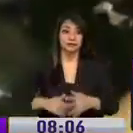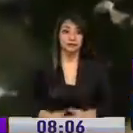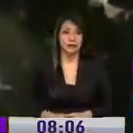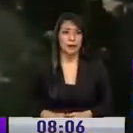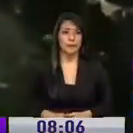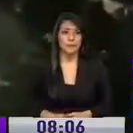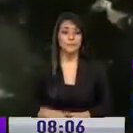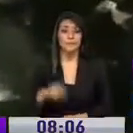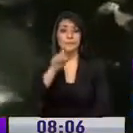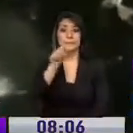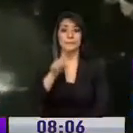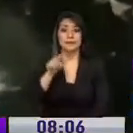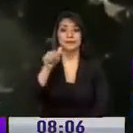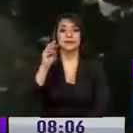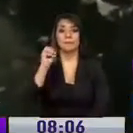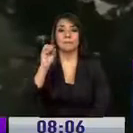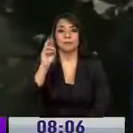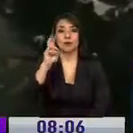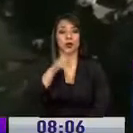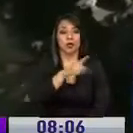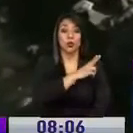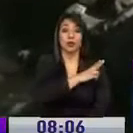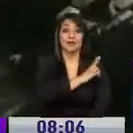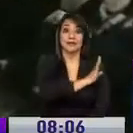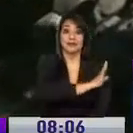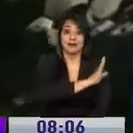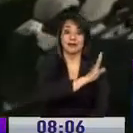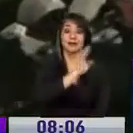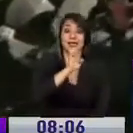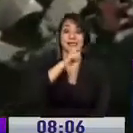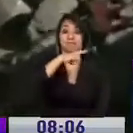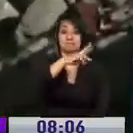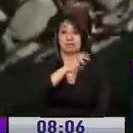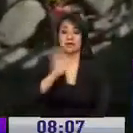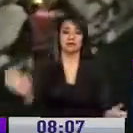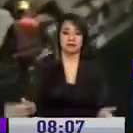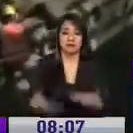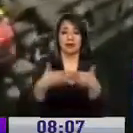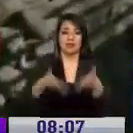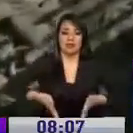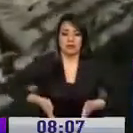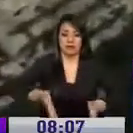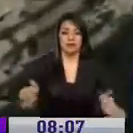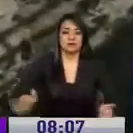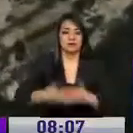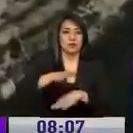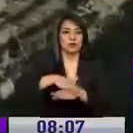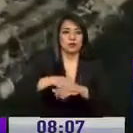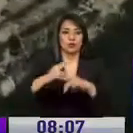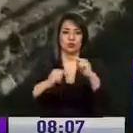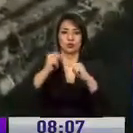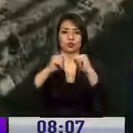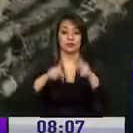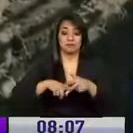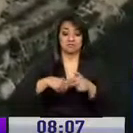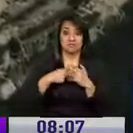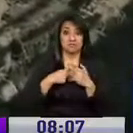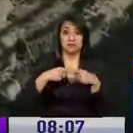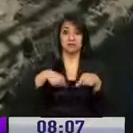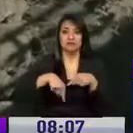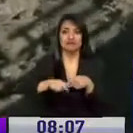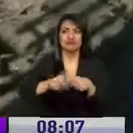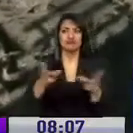la Zamora y la Universidad de Espe permanecerá cerrado por trabajos. Ustedes pueden ver en imágenes desde dónde va a comenzar este